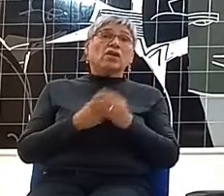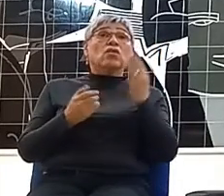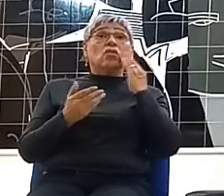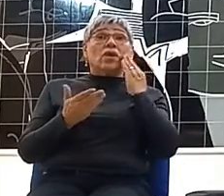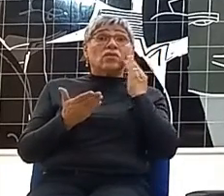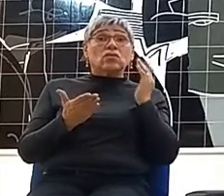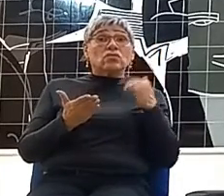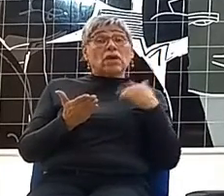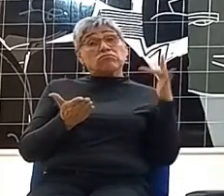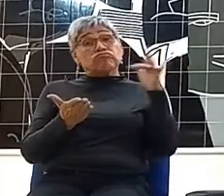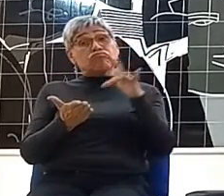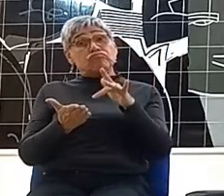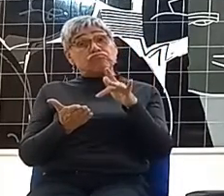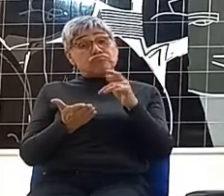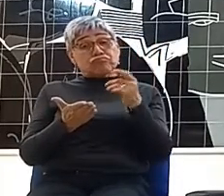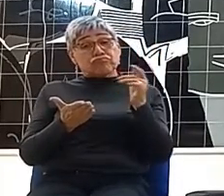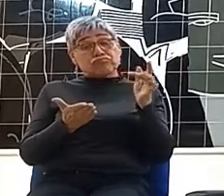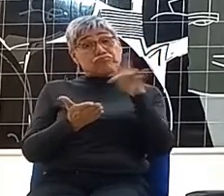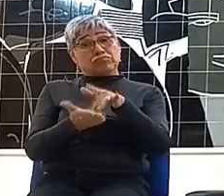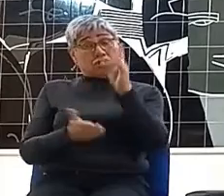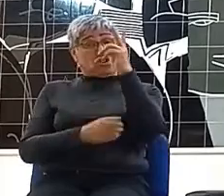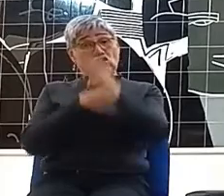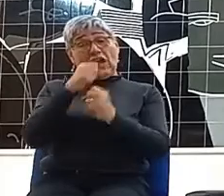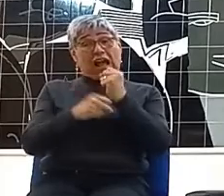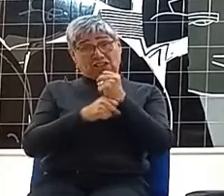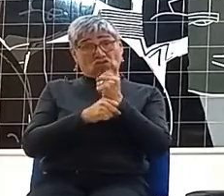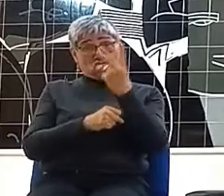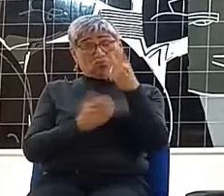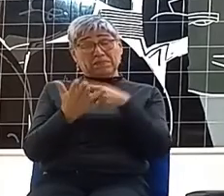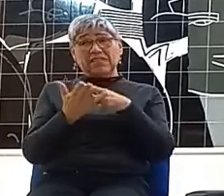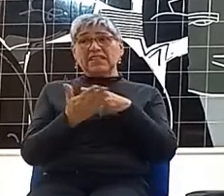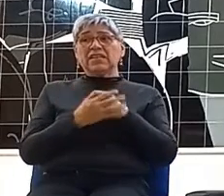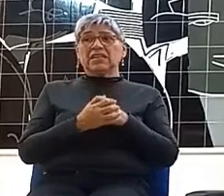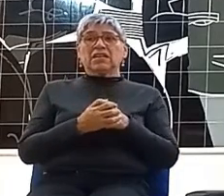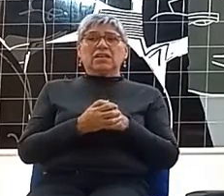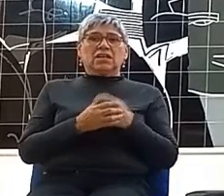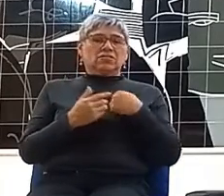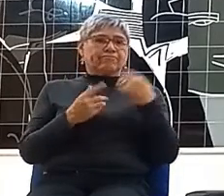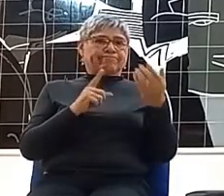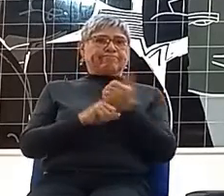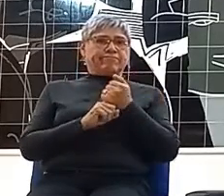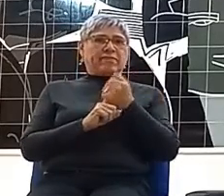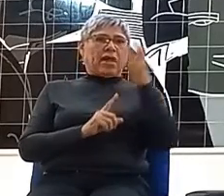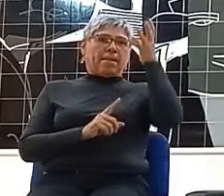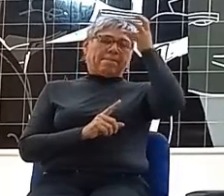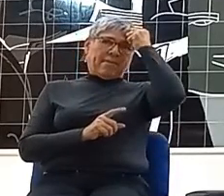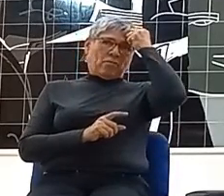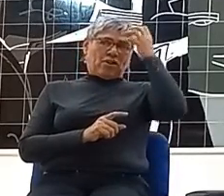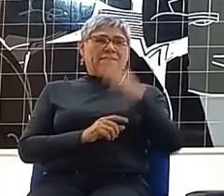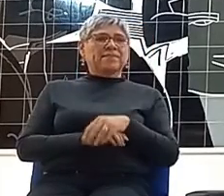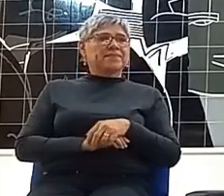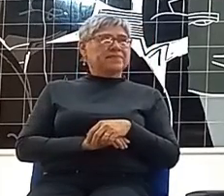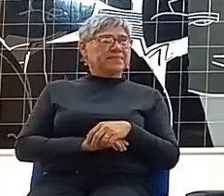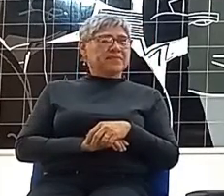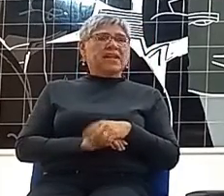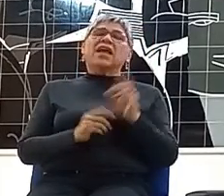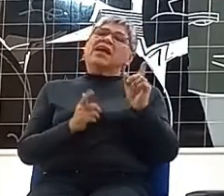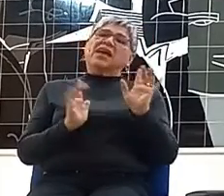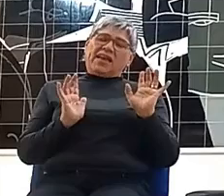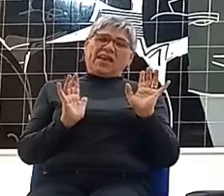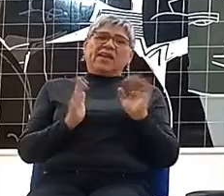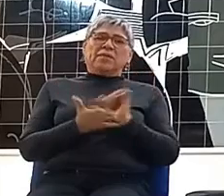llego a los 2000, me encuentro con los trabajos de Benjamin de la memoria, ¿sí?